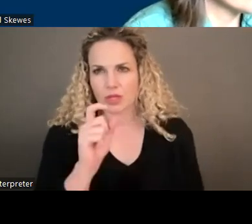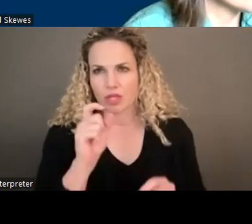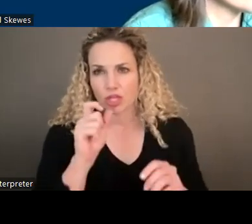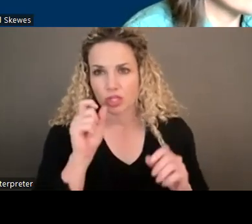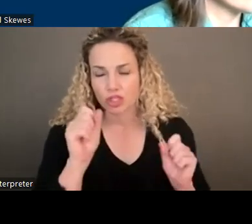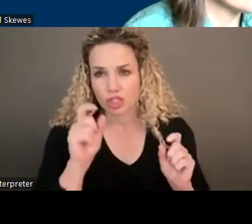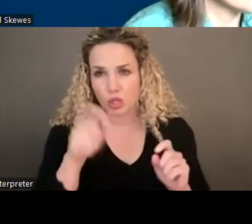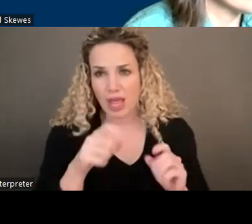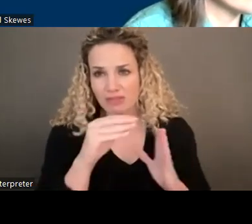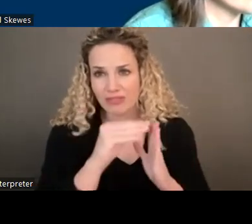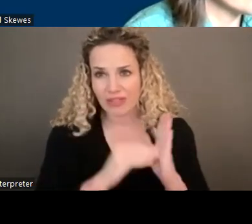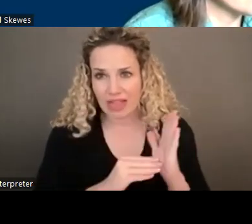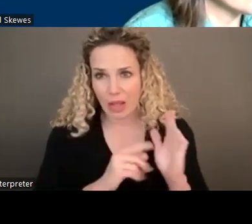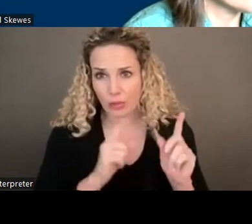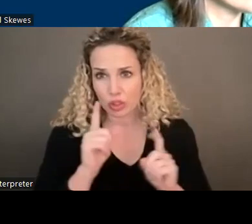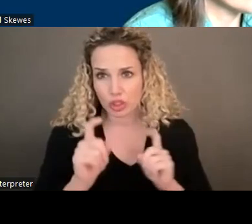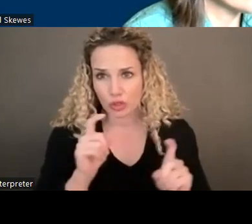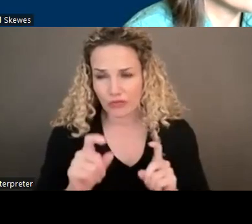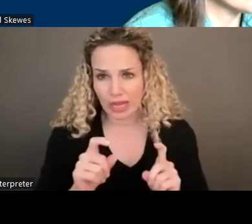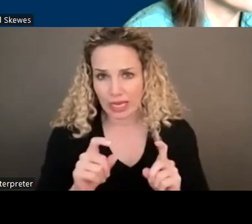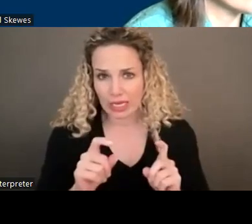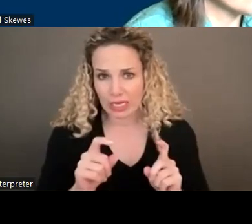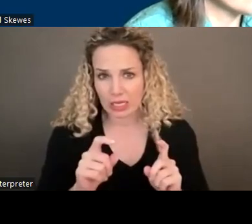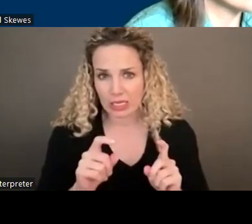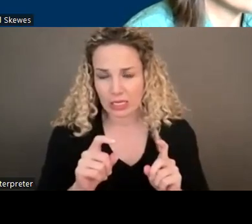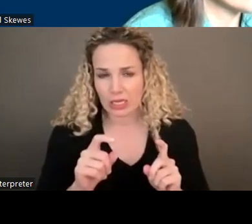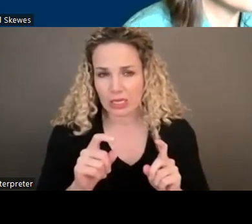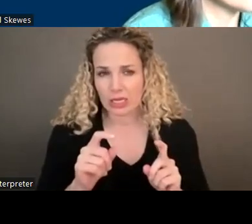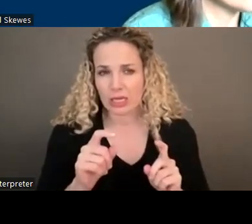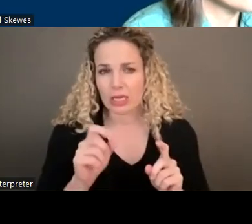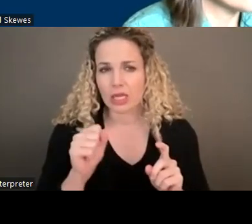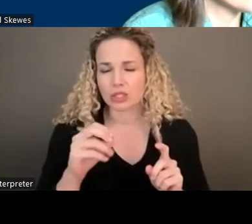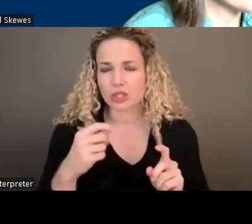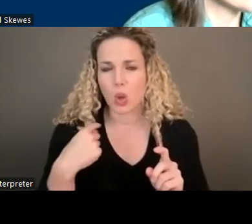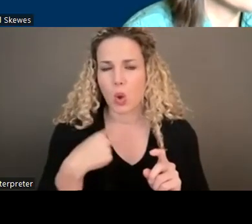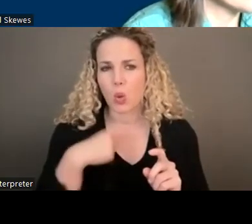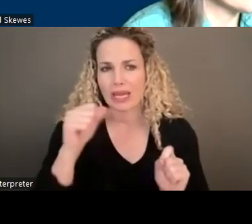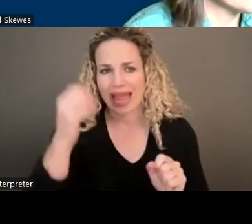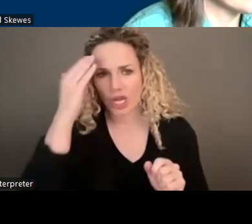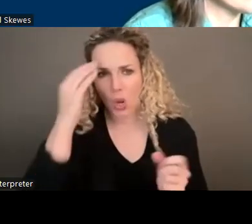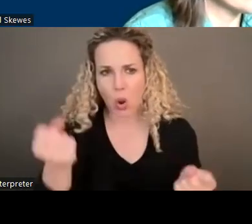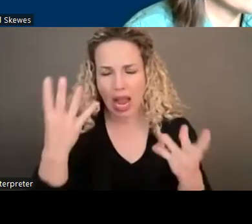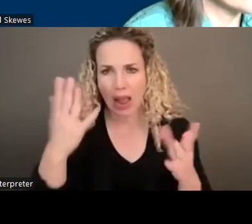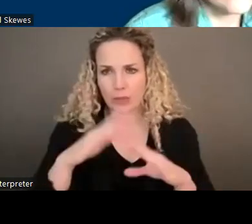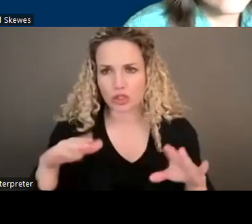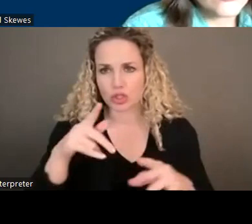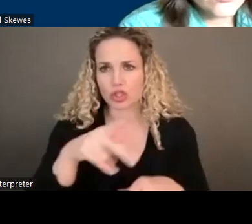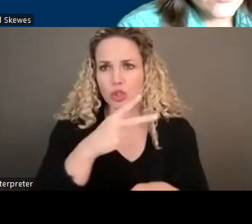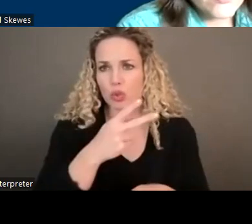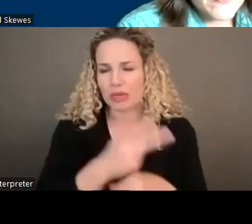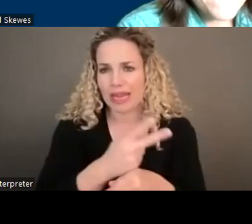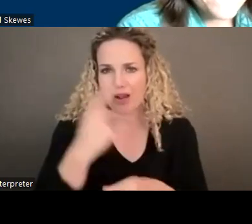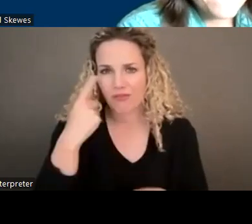será otorgado a base de cuántos niños cuidó. Sí, pero como te digo, me dicen que como no estoy en su condado de